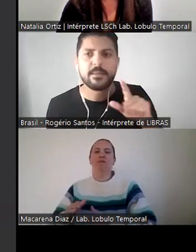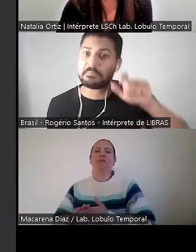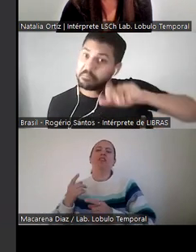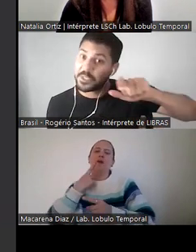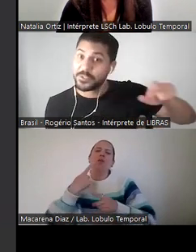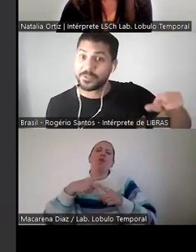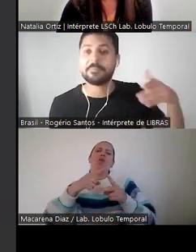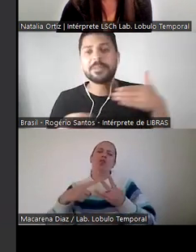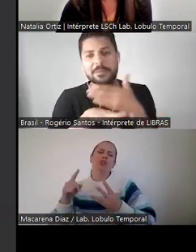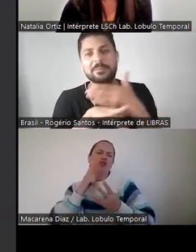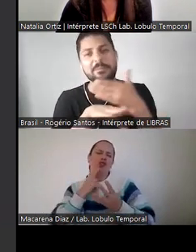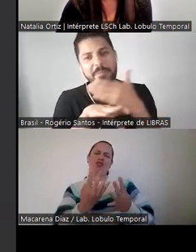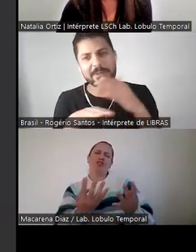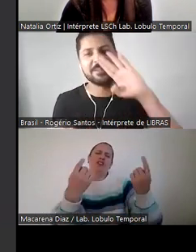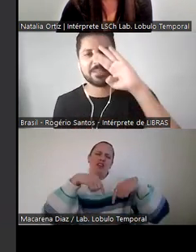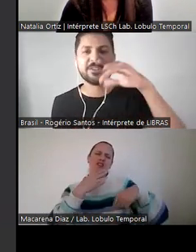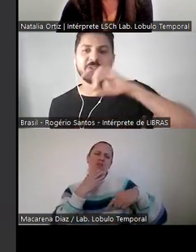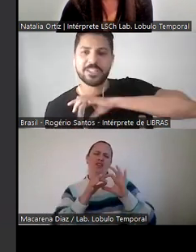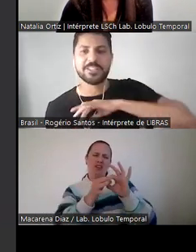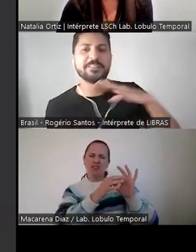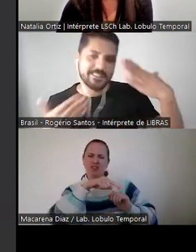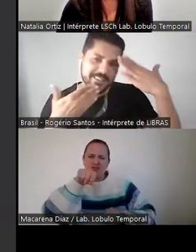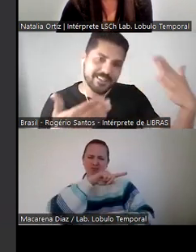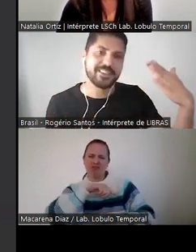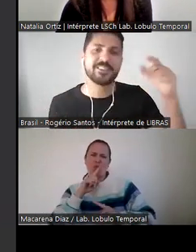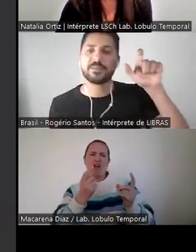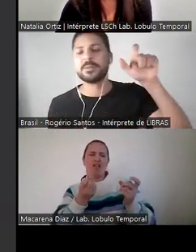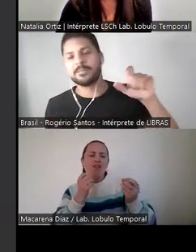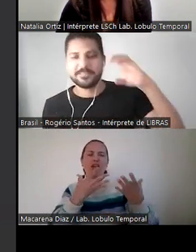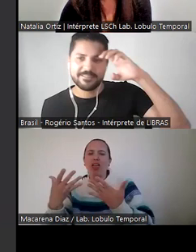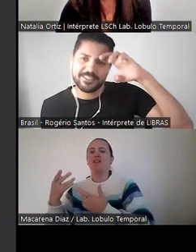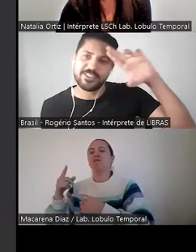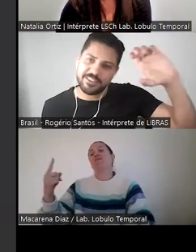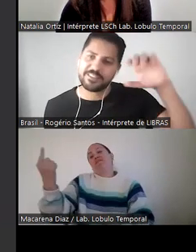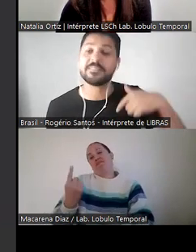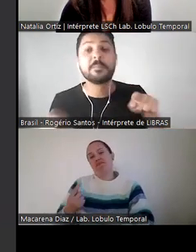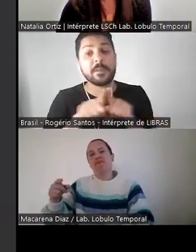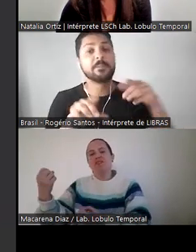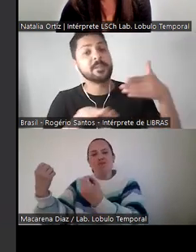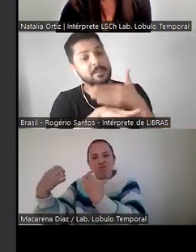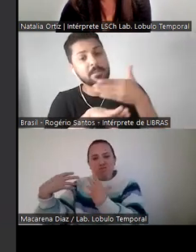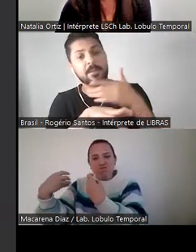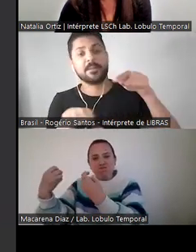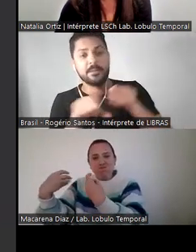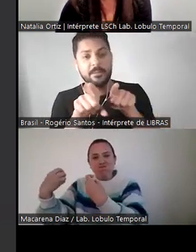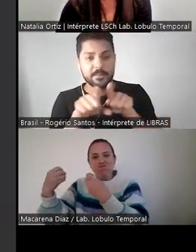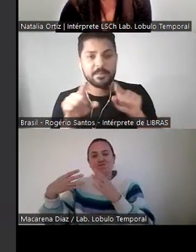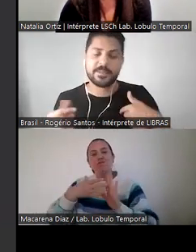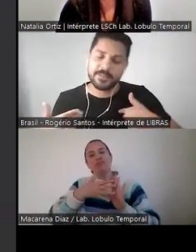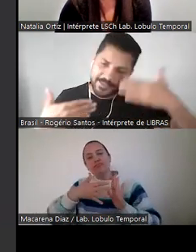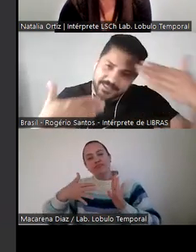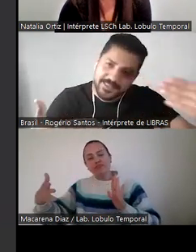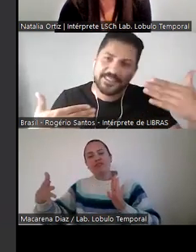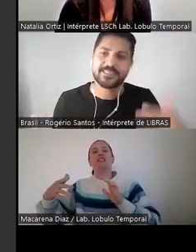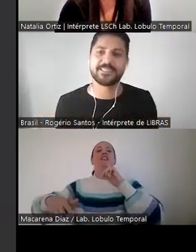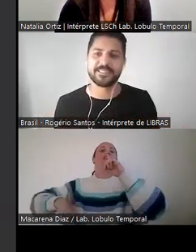al profesor Cristiano y en los sordos también que participaron, a quienes agradezco mucho. Bueno, yo